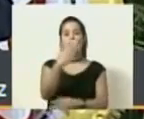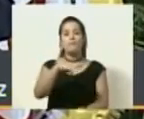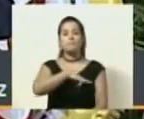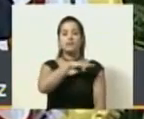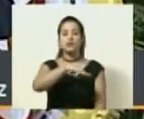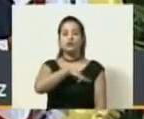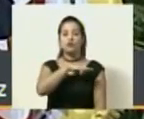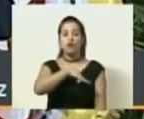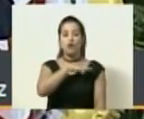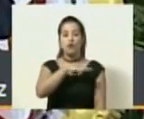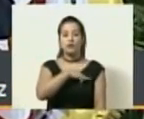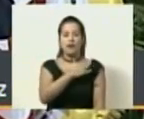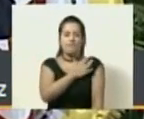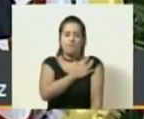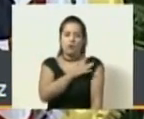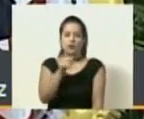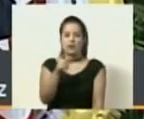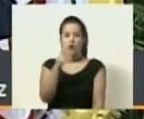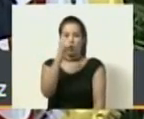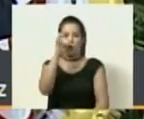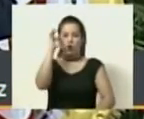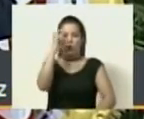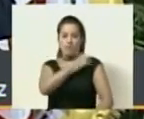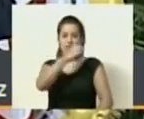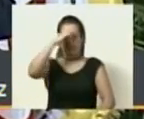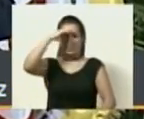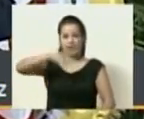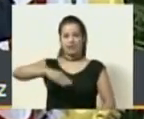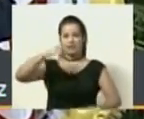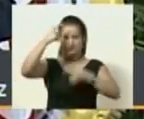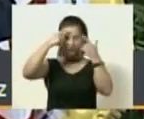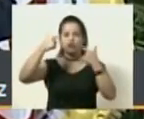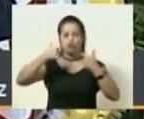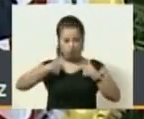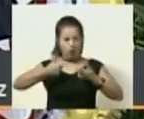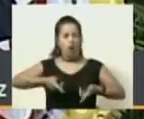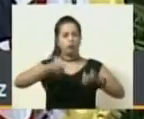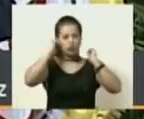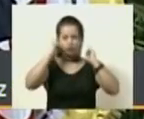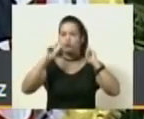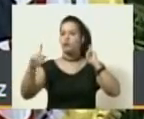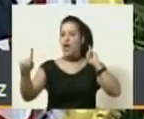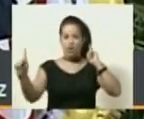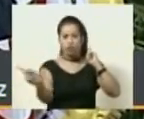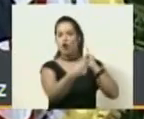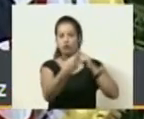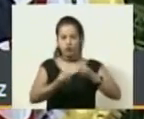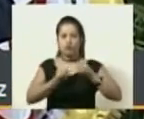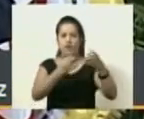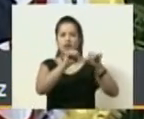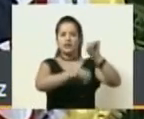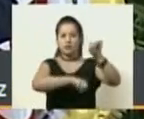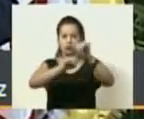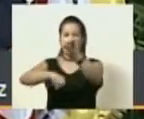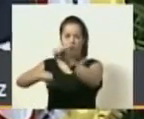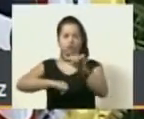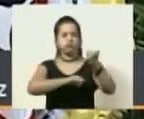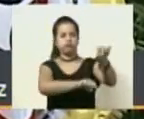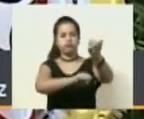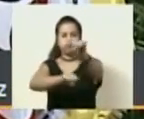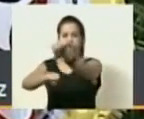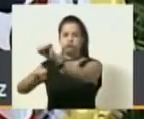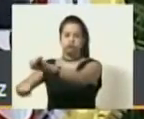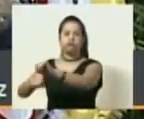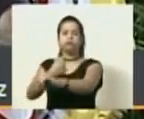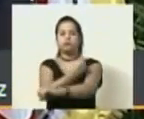educativas, nuestro amado comandante Chávez, autorizo la entrega de los títulos en